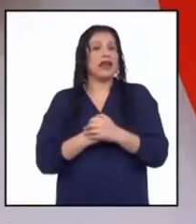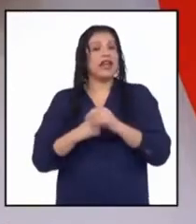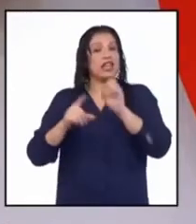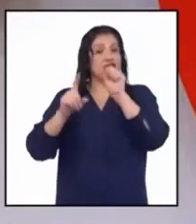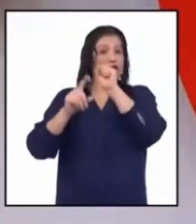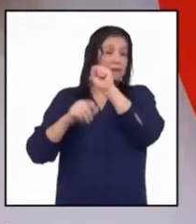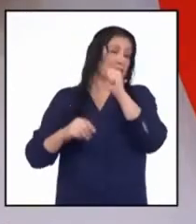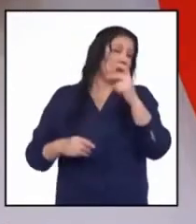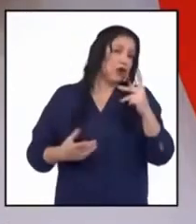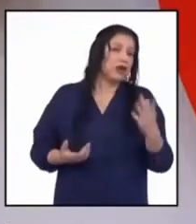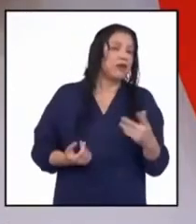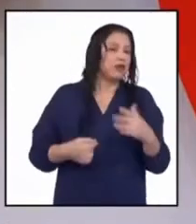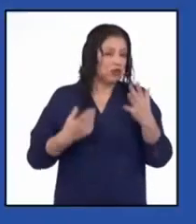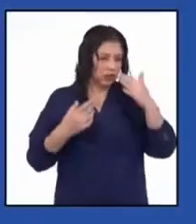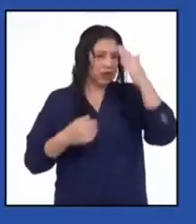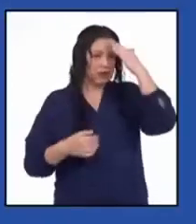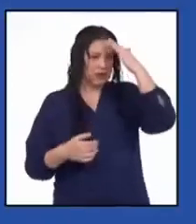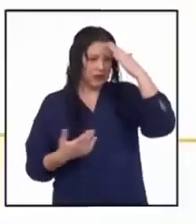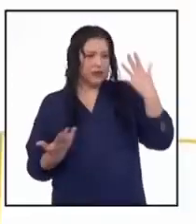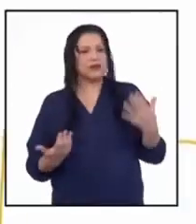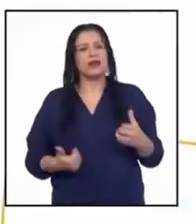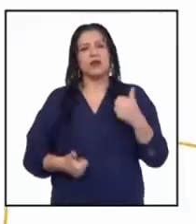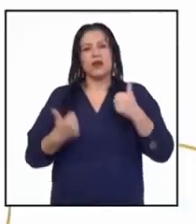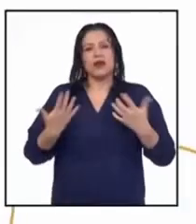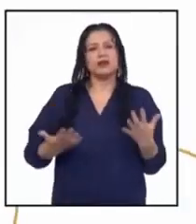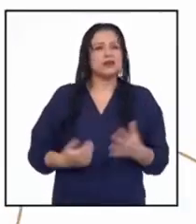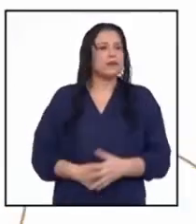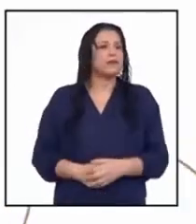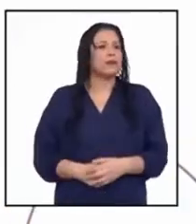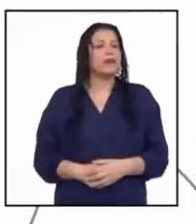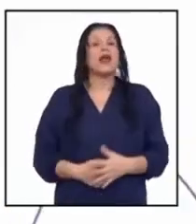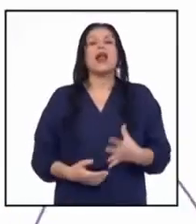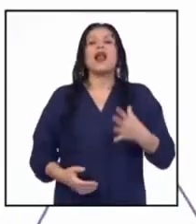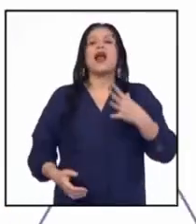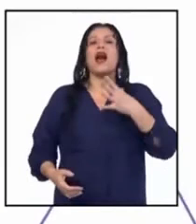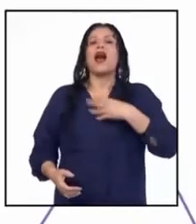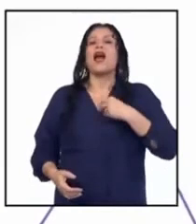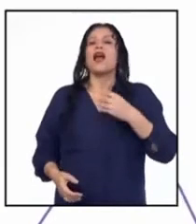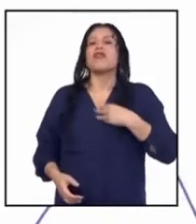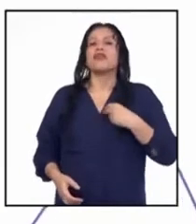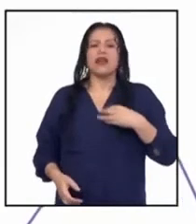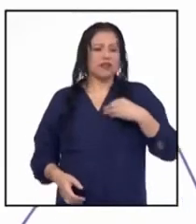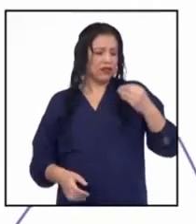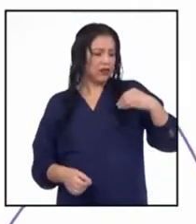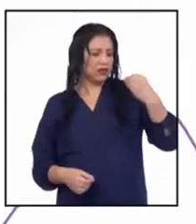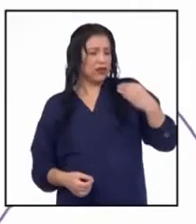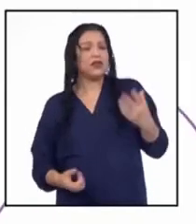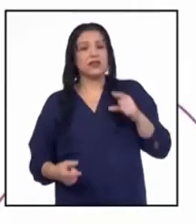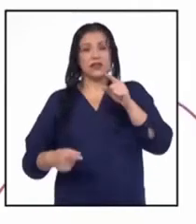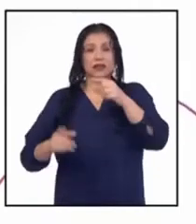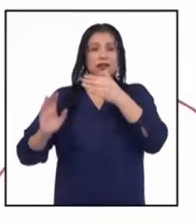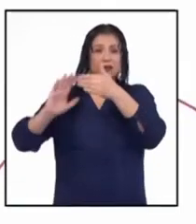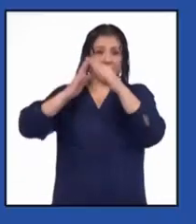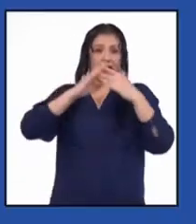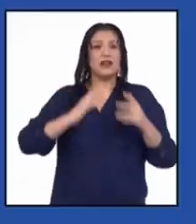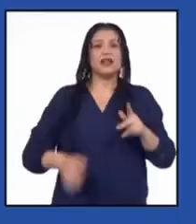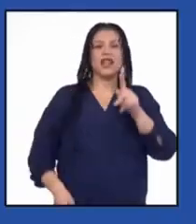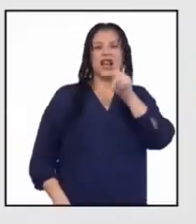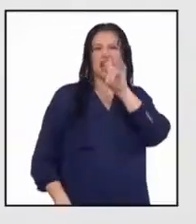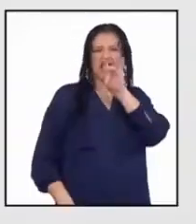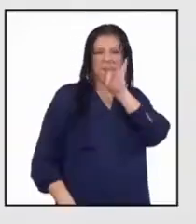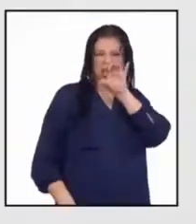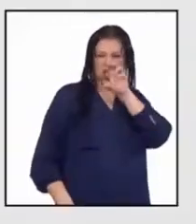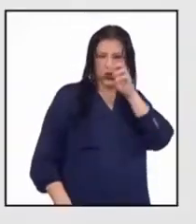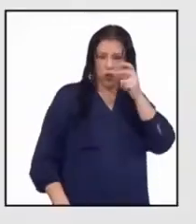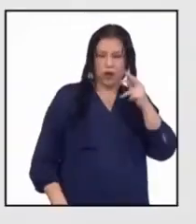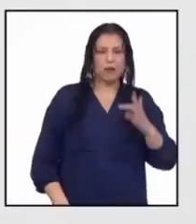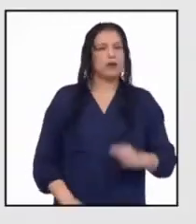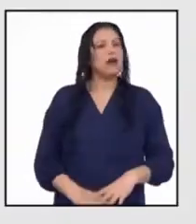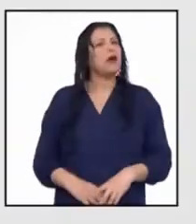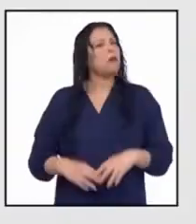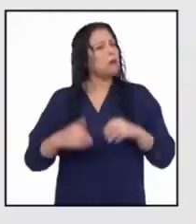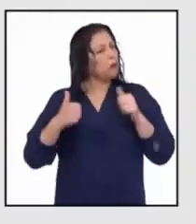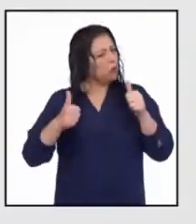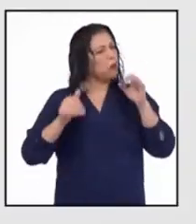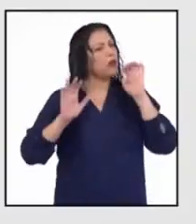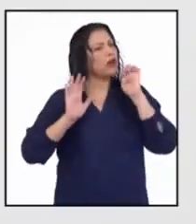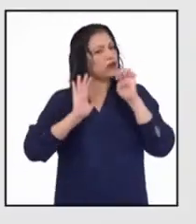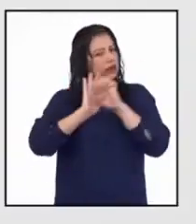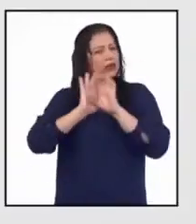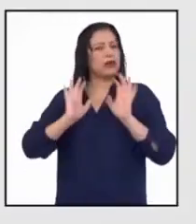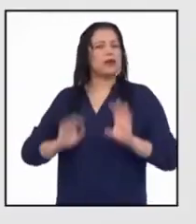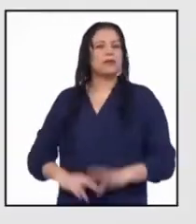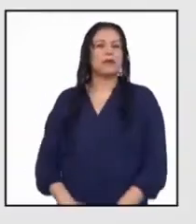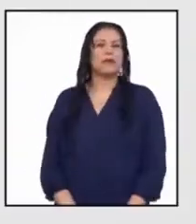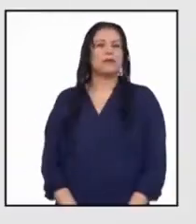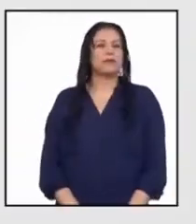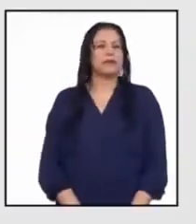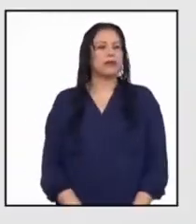una variable cuantitativa discreta. Sería la edad de los adolescentes de la comunidad Quichua. Son buenos ejemplos.